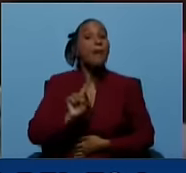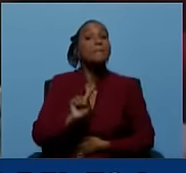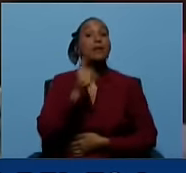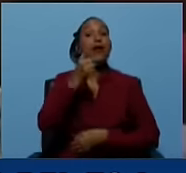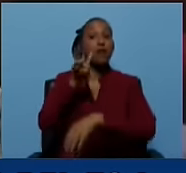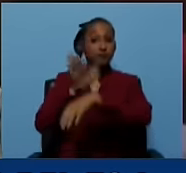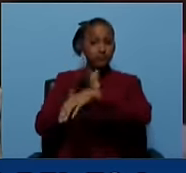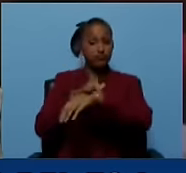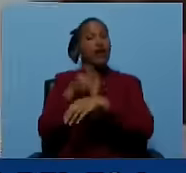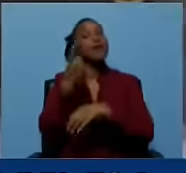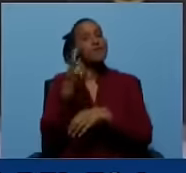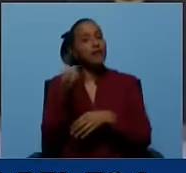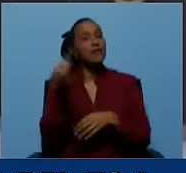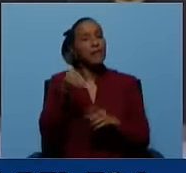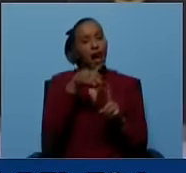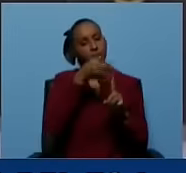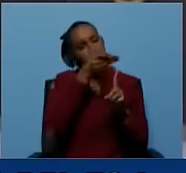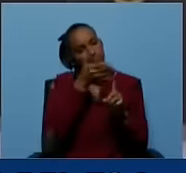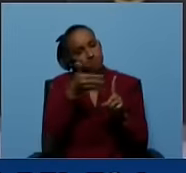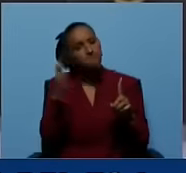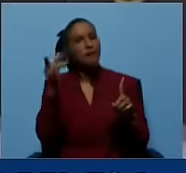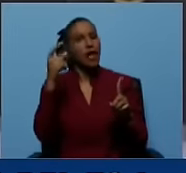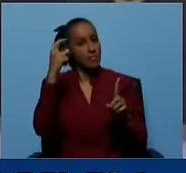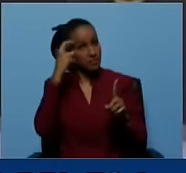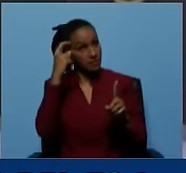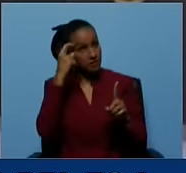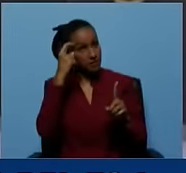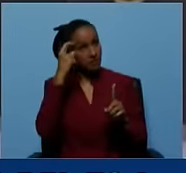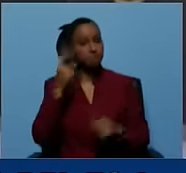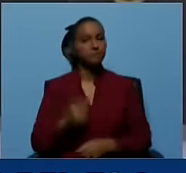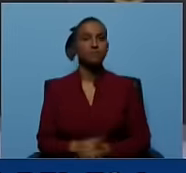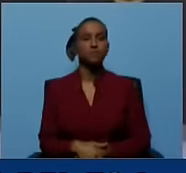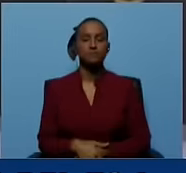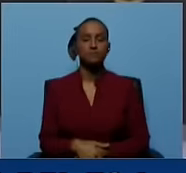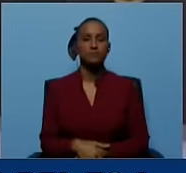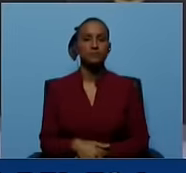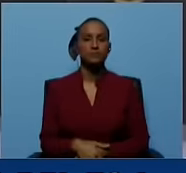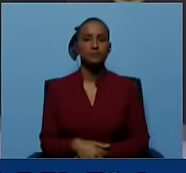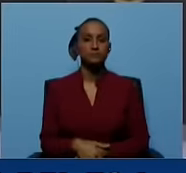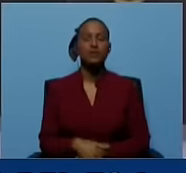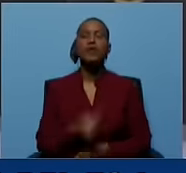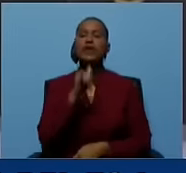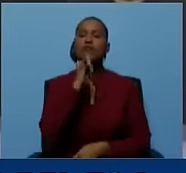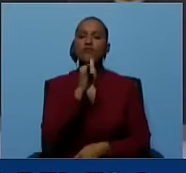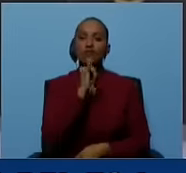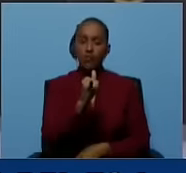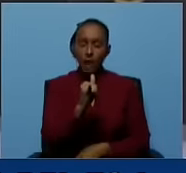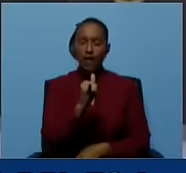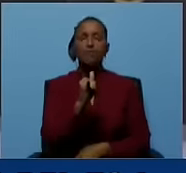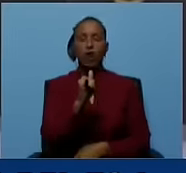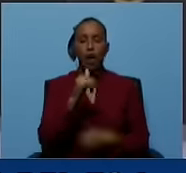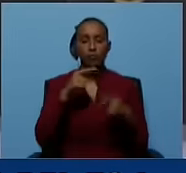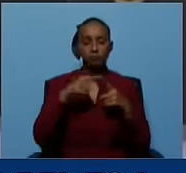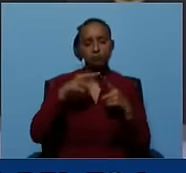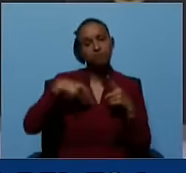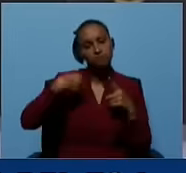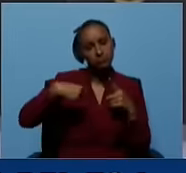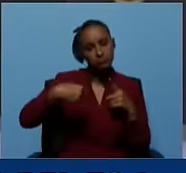Todavía faltan otras citaciones que estaría informando posteriormente